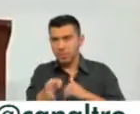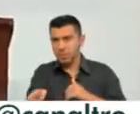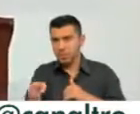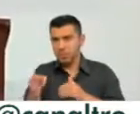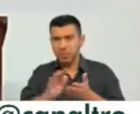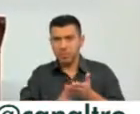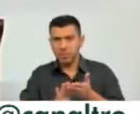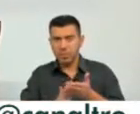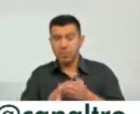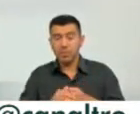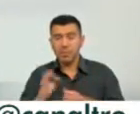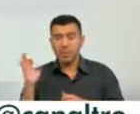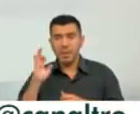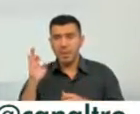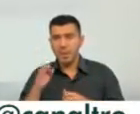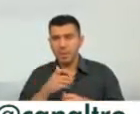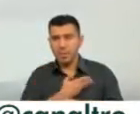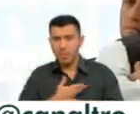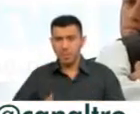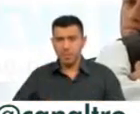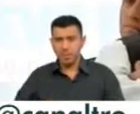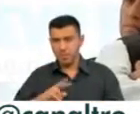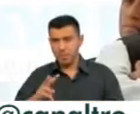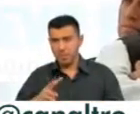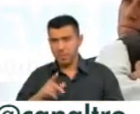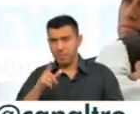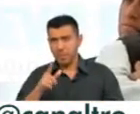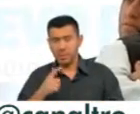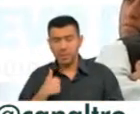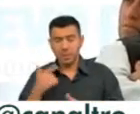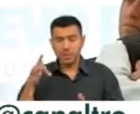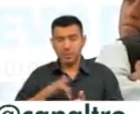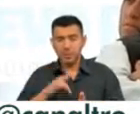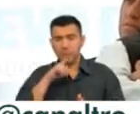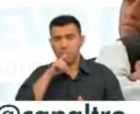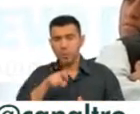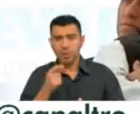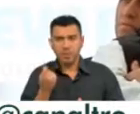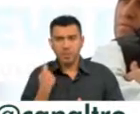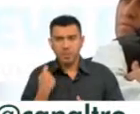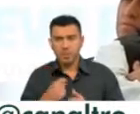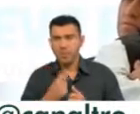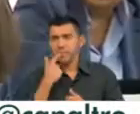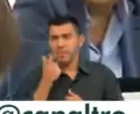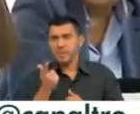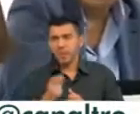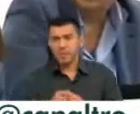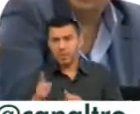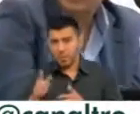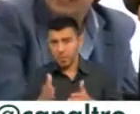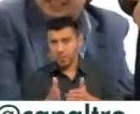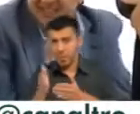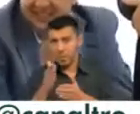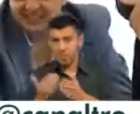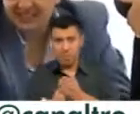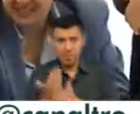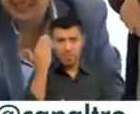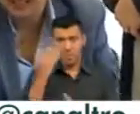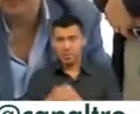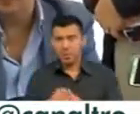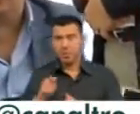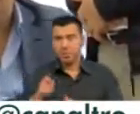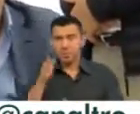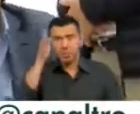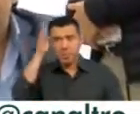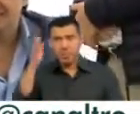vicepresidente Germán Vargas Geral lo había anunciado en su reciente visita a bucaramanga dijo que con estas vías modernas Colombia será un